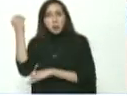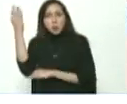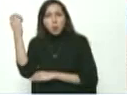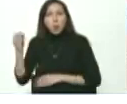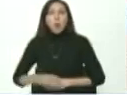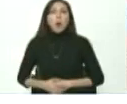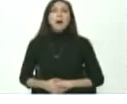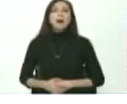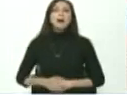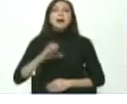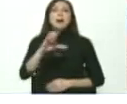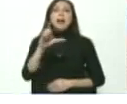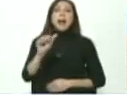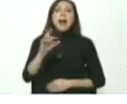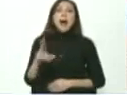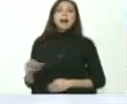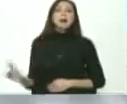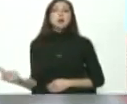Víctor Clark.